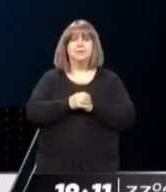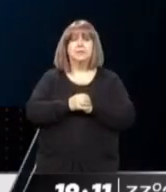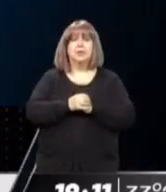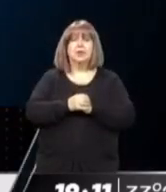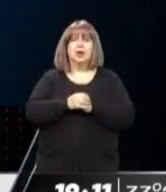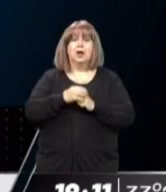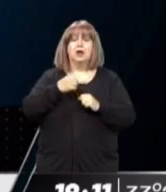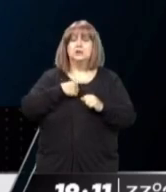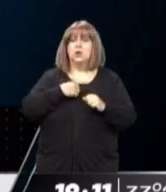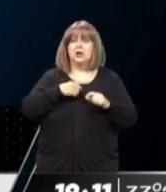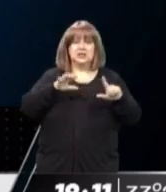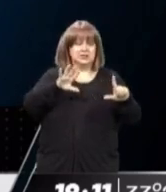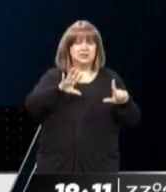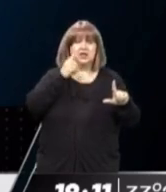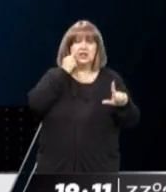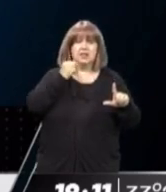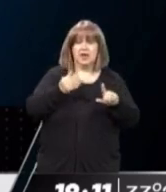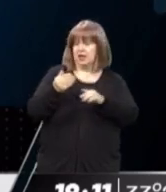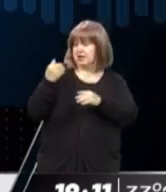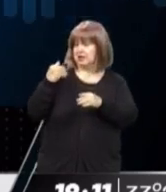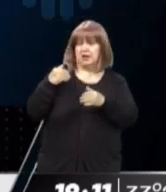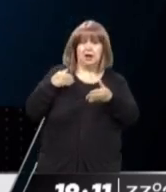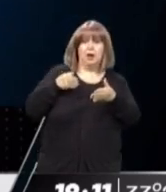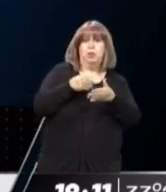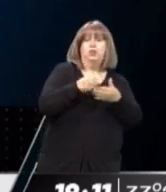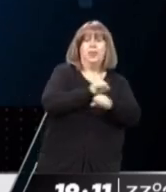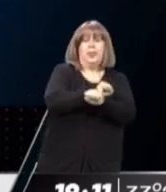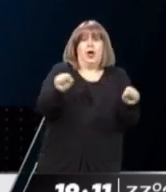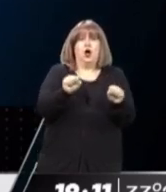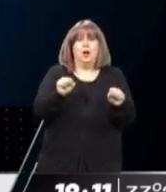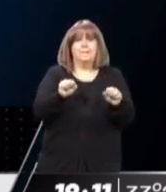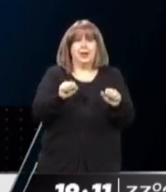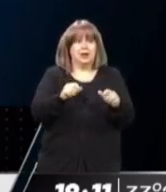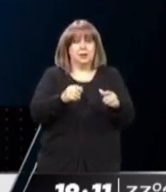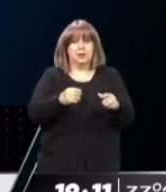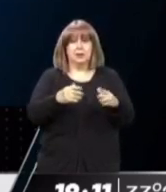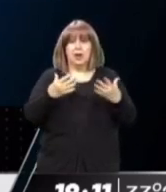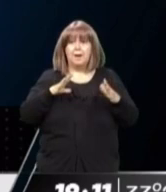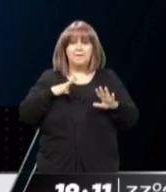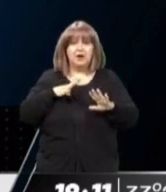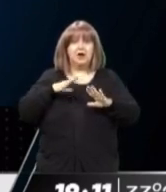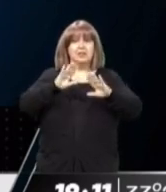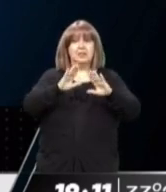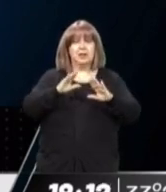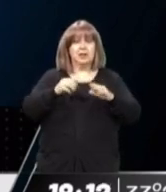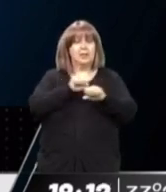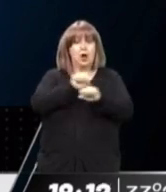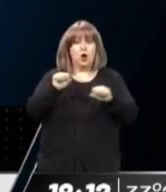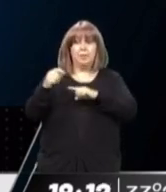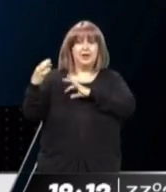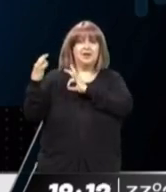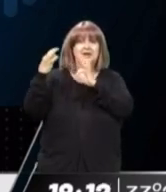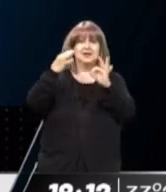7, 18 días que tomó la decisión. A mí me parece hasta impertinente, que hubiera esperado más tiempo, hubiera dado algún tipo de